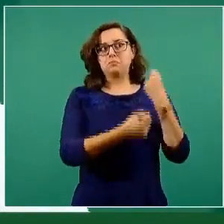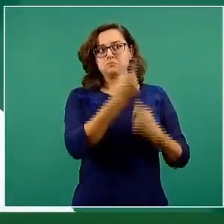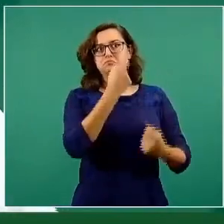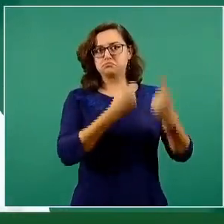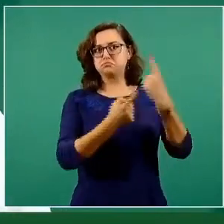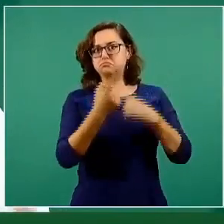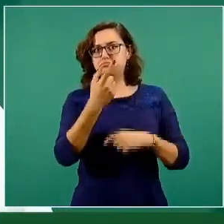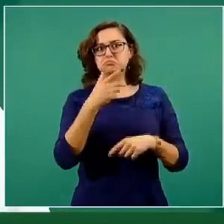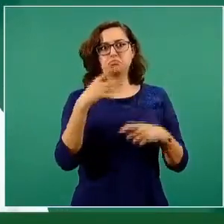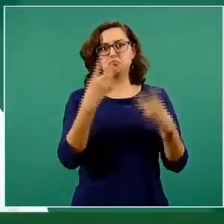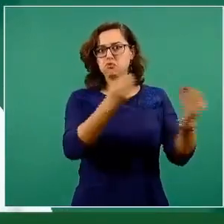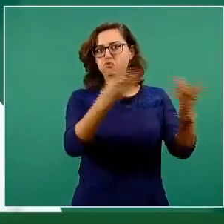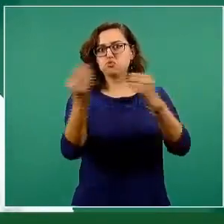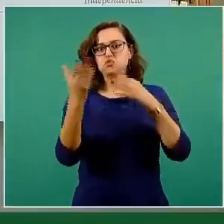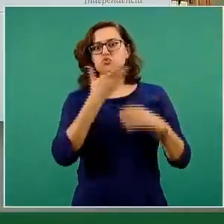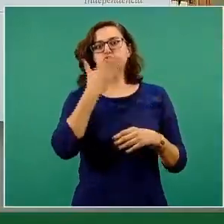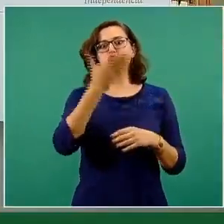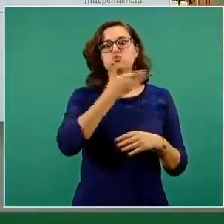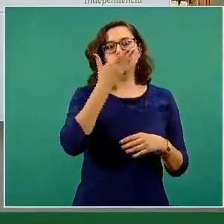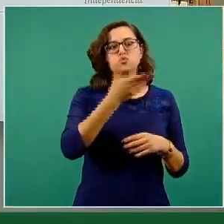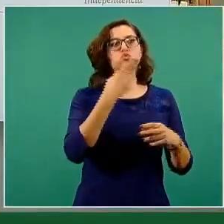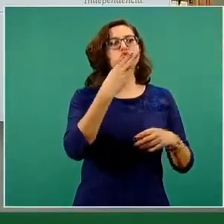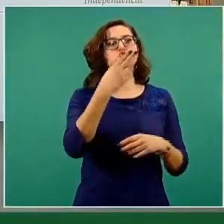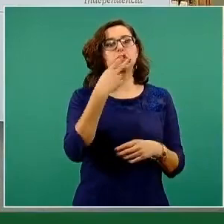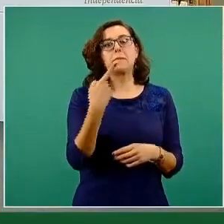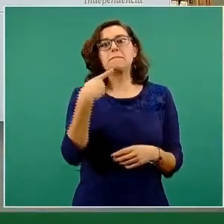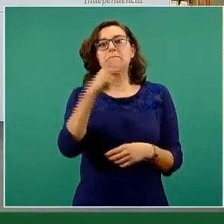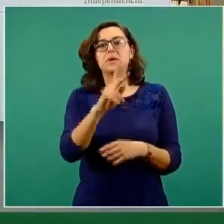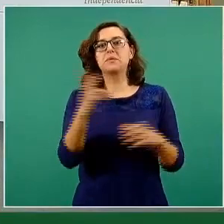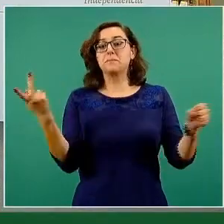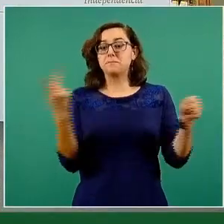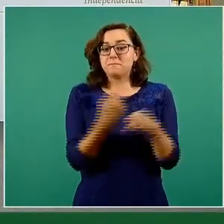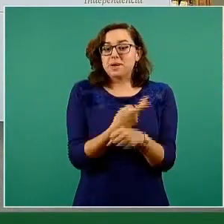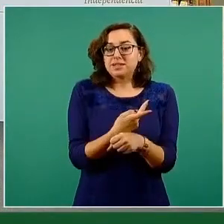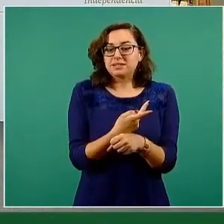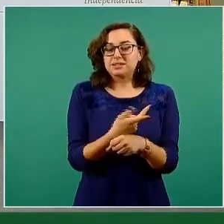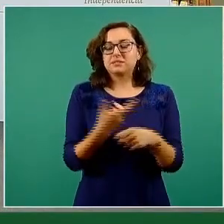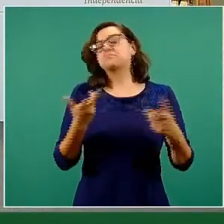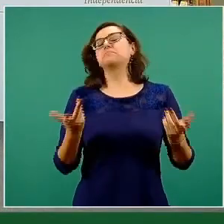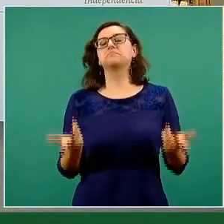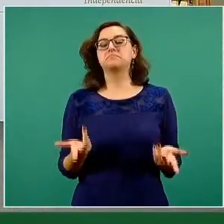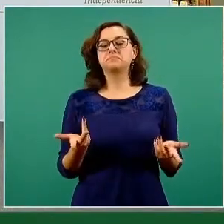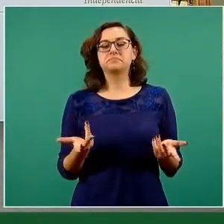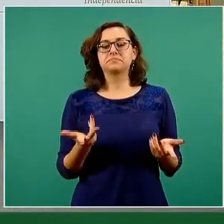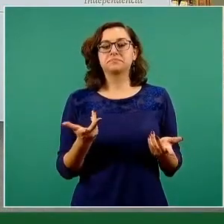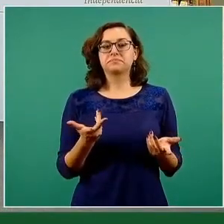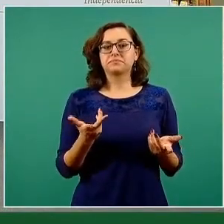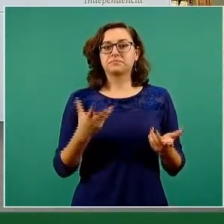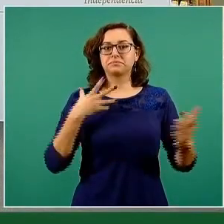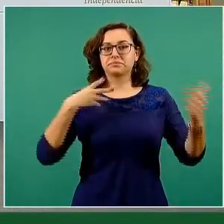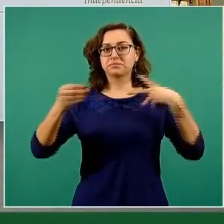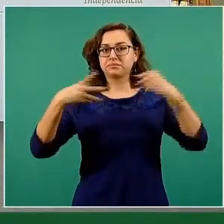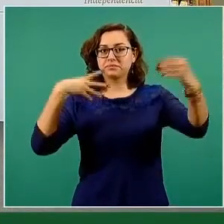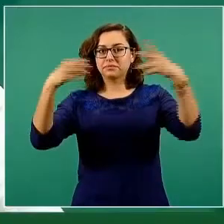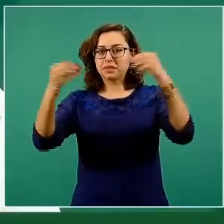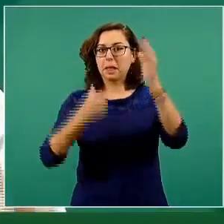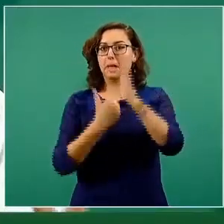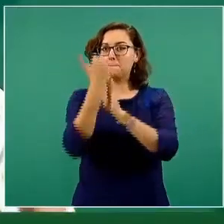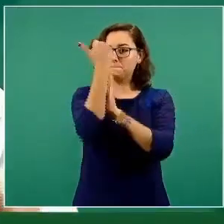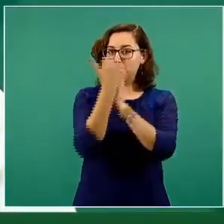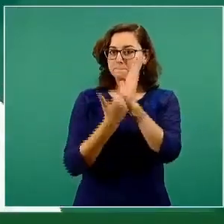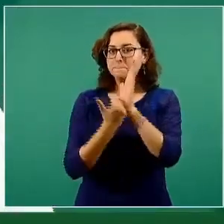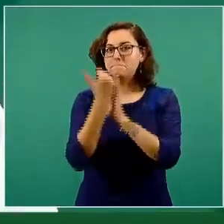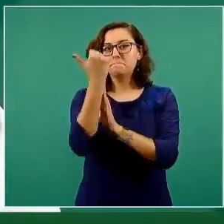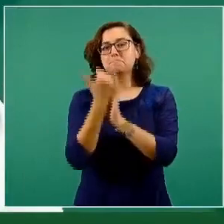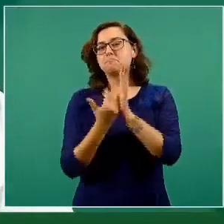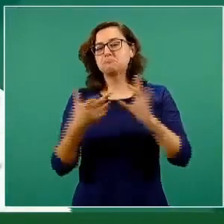de esas intervenciones en la población tampoco se correlacionan con la cantidad de olas, el tamaño de las olas o la